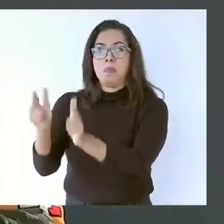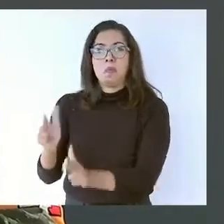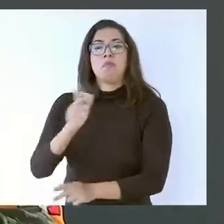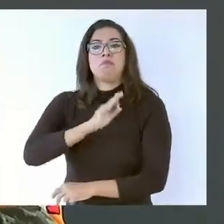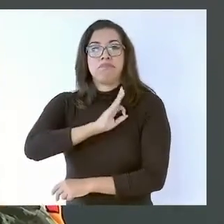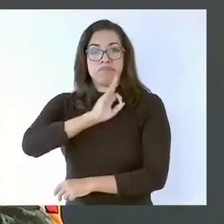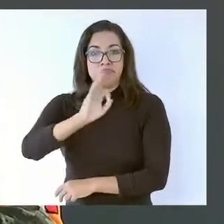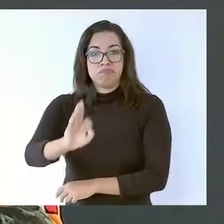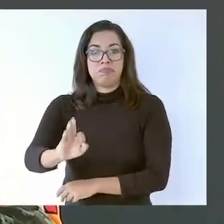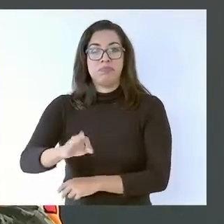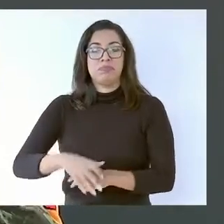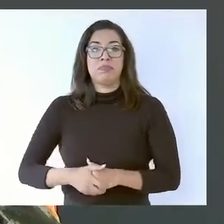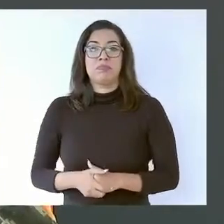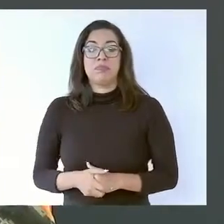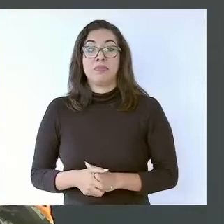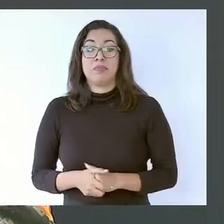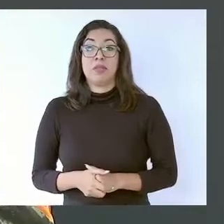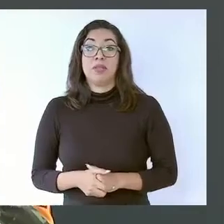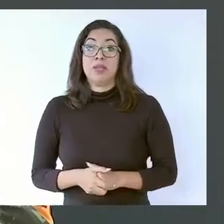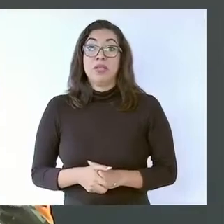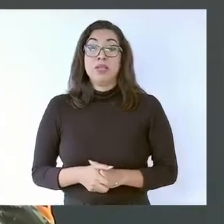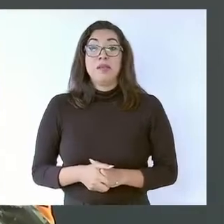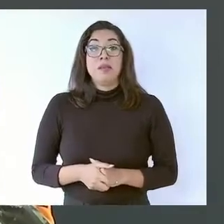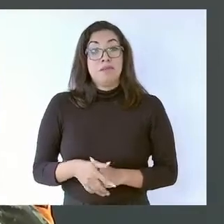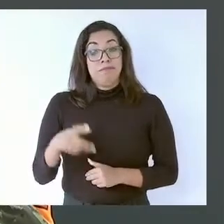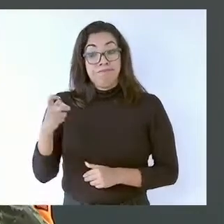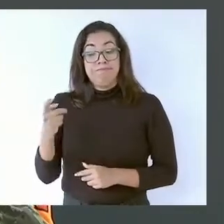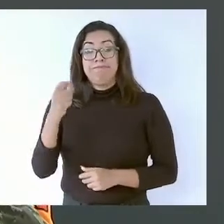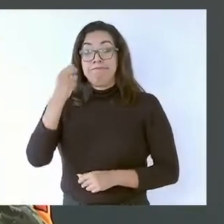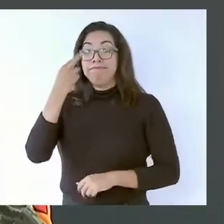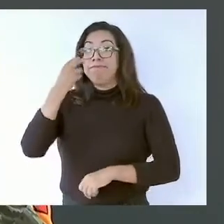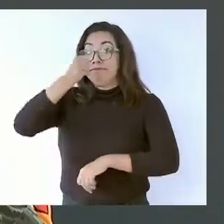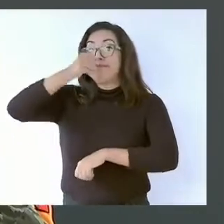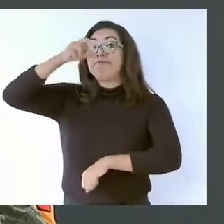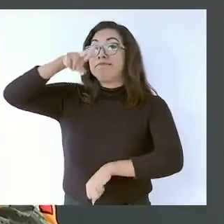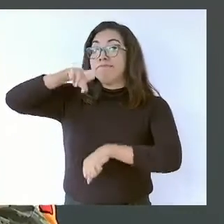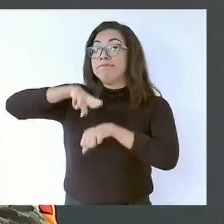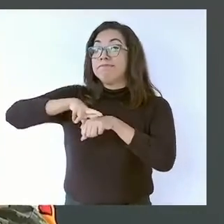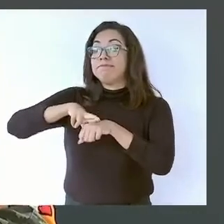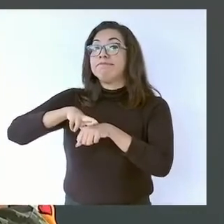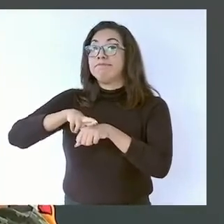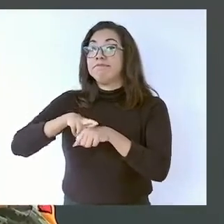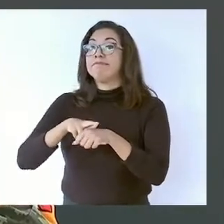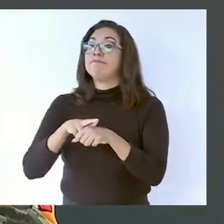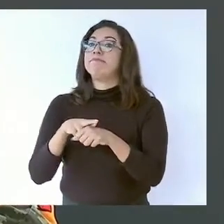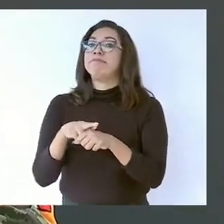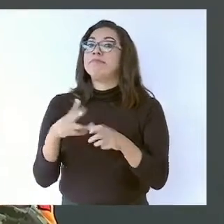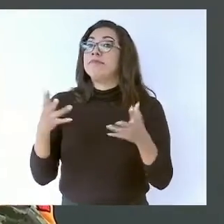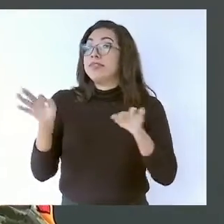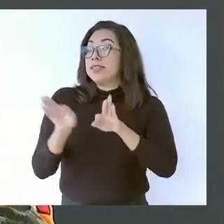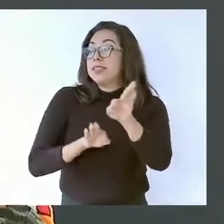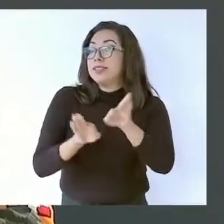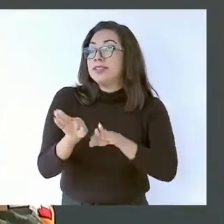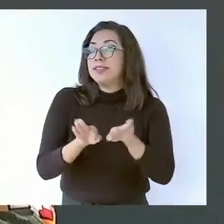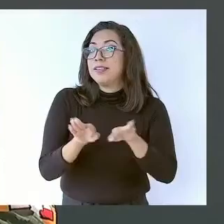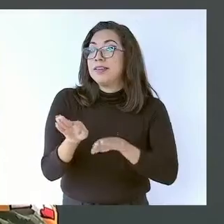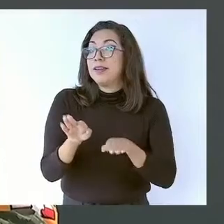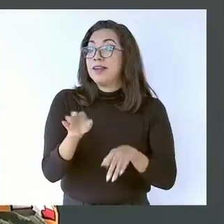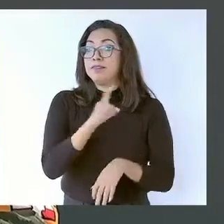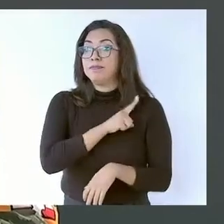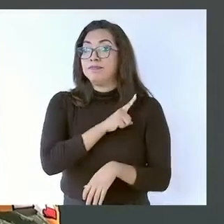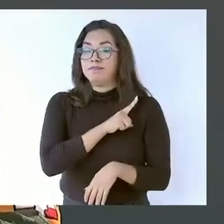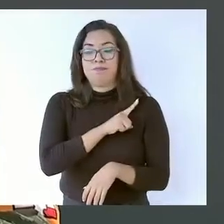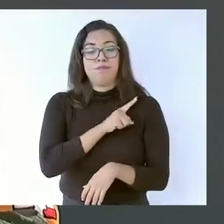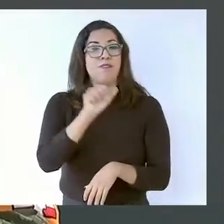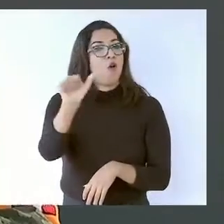turísticos. No se omite señalar que esta Secretaría trabajará en estrecha coordinación y cooperación con otras dependencias del